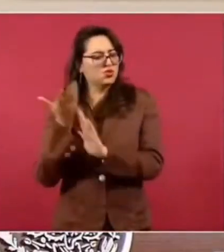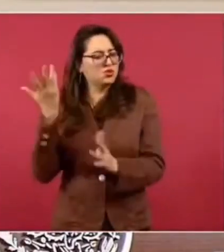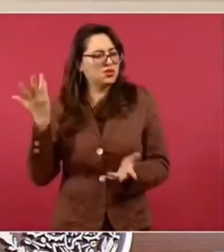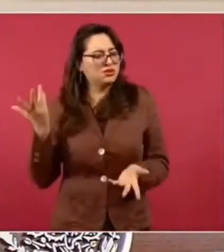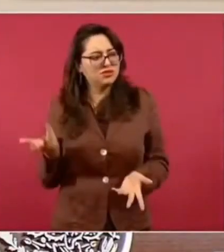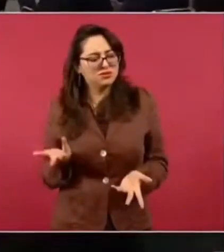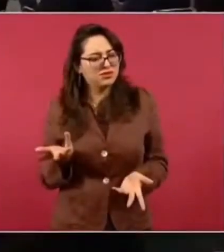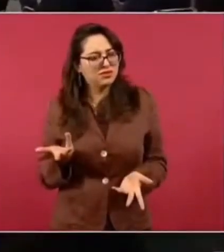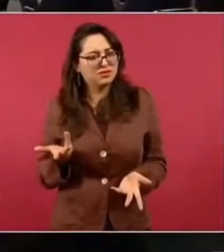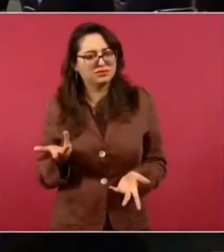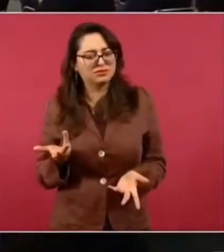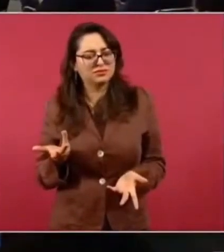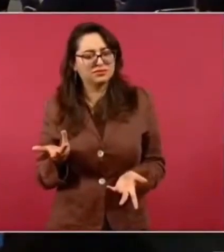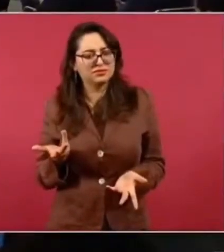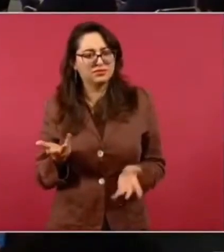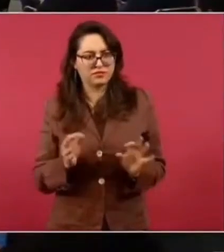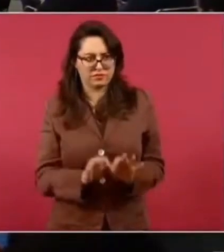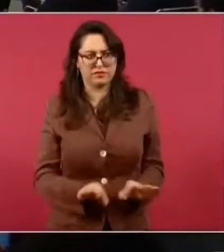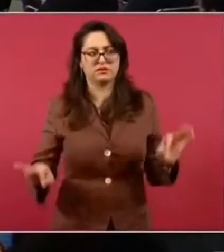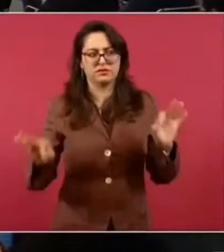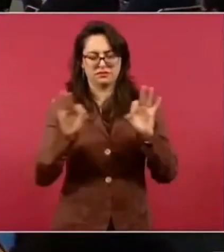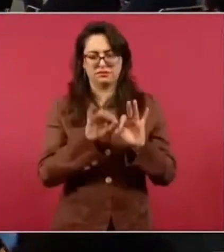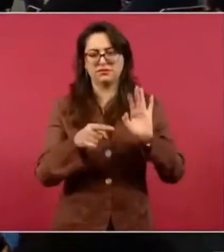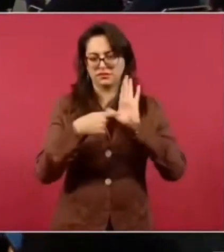datan estas plantas.